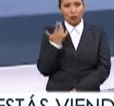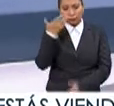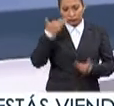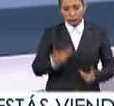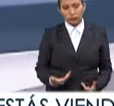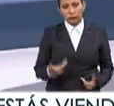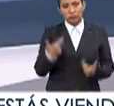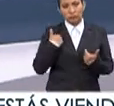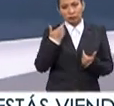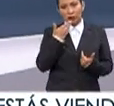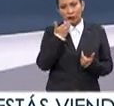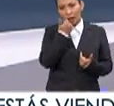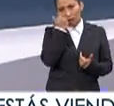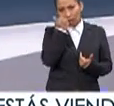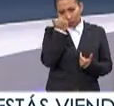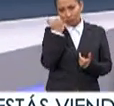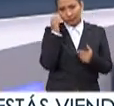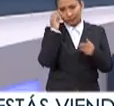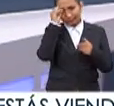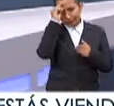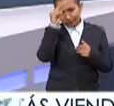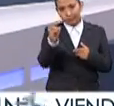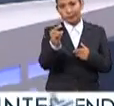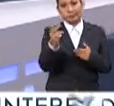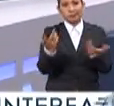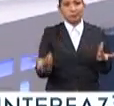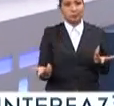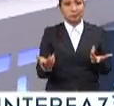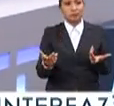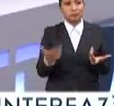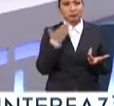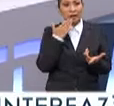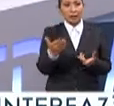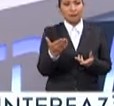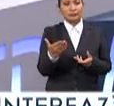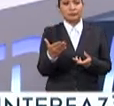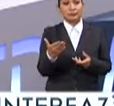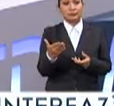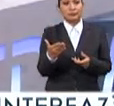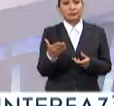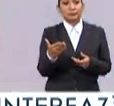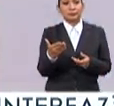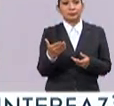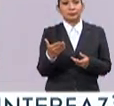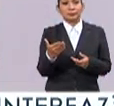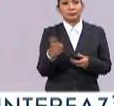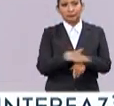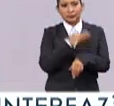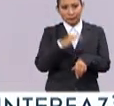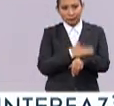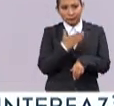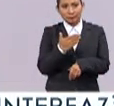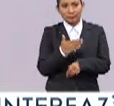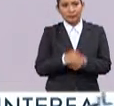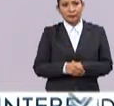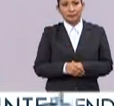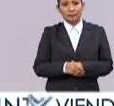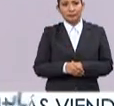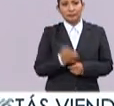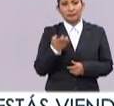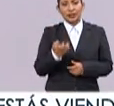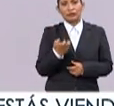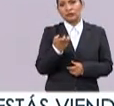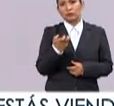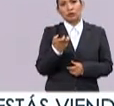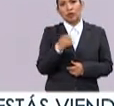considera un alumno brillante con buenas como las calificaciones eso es